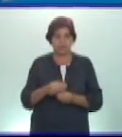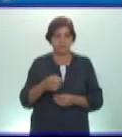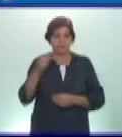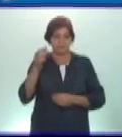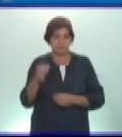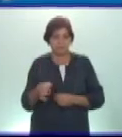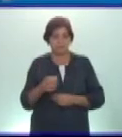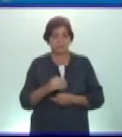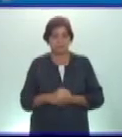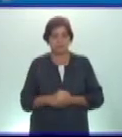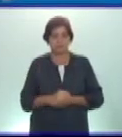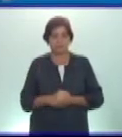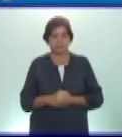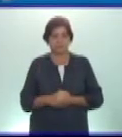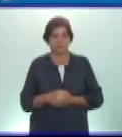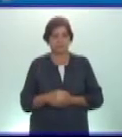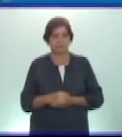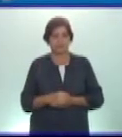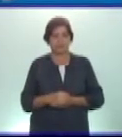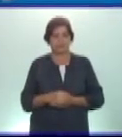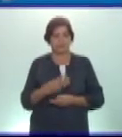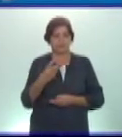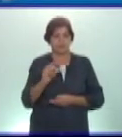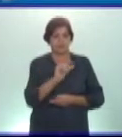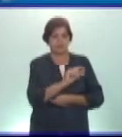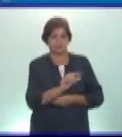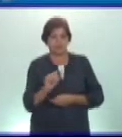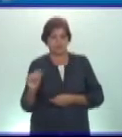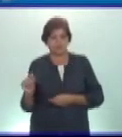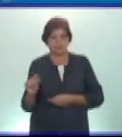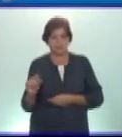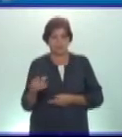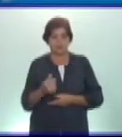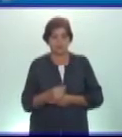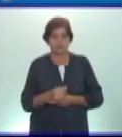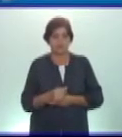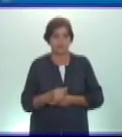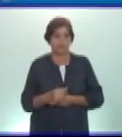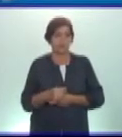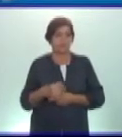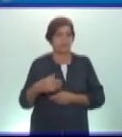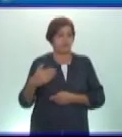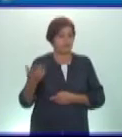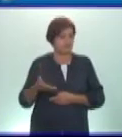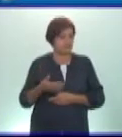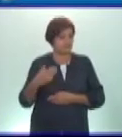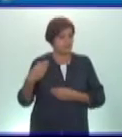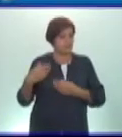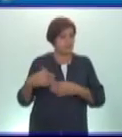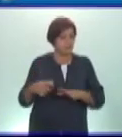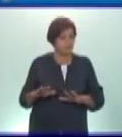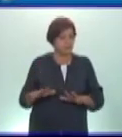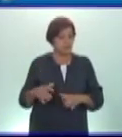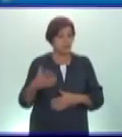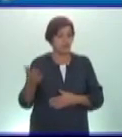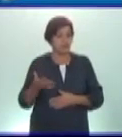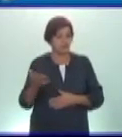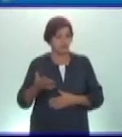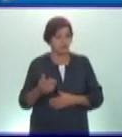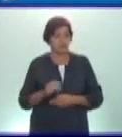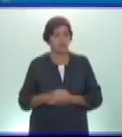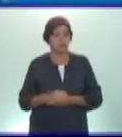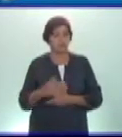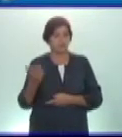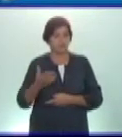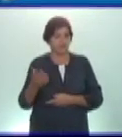siempre. Y en la tercera oración, demasiado rápido. Rápido es el adverbio, en este caso